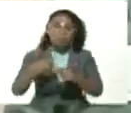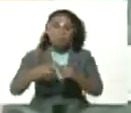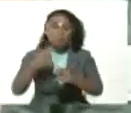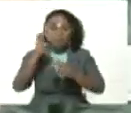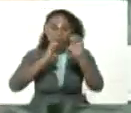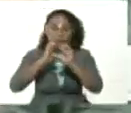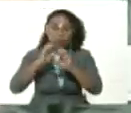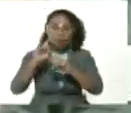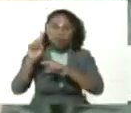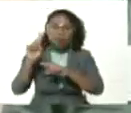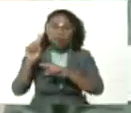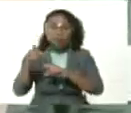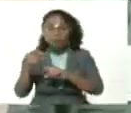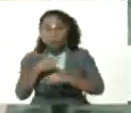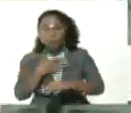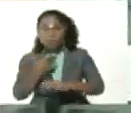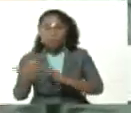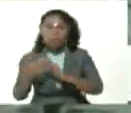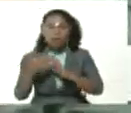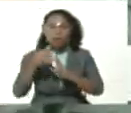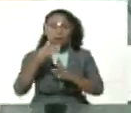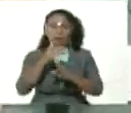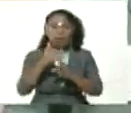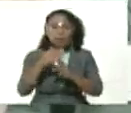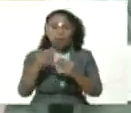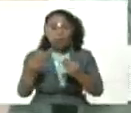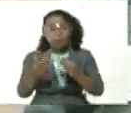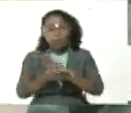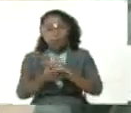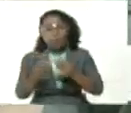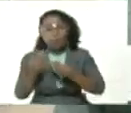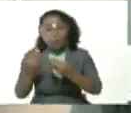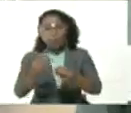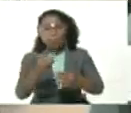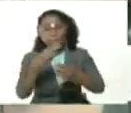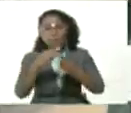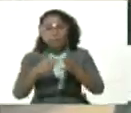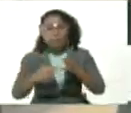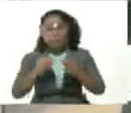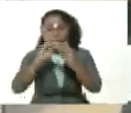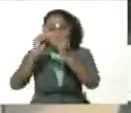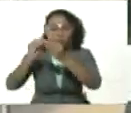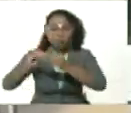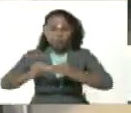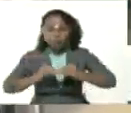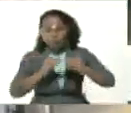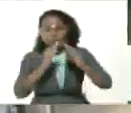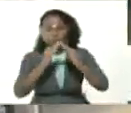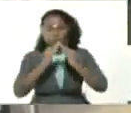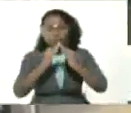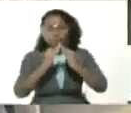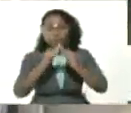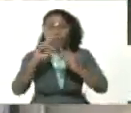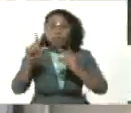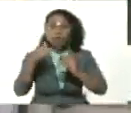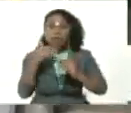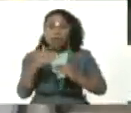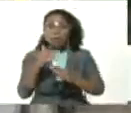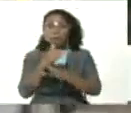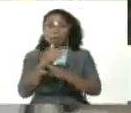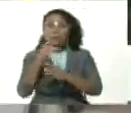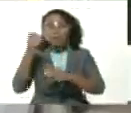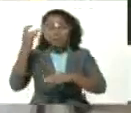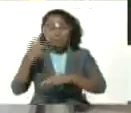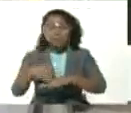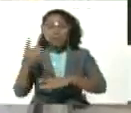evalúa si son afectaciones leves, para lo cual se le entregan materiales para la rehabilitación. Si tiene alguna afectación grave,